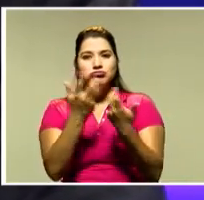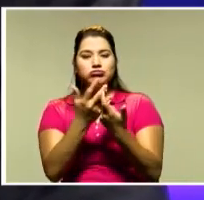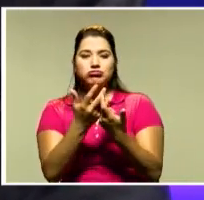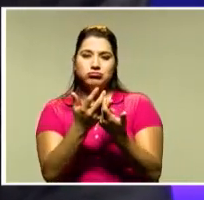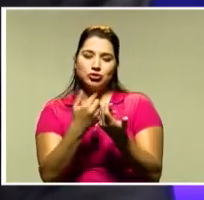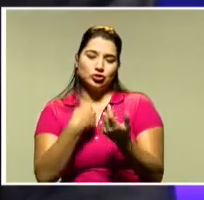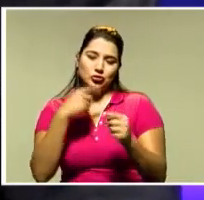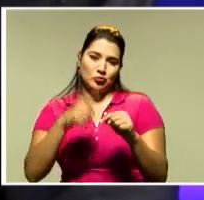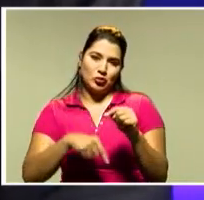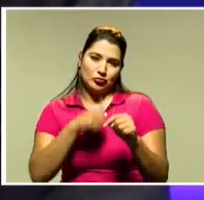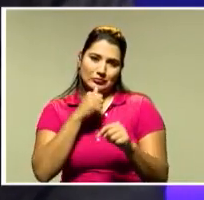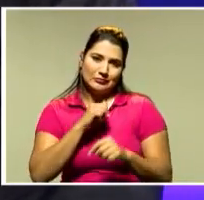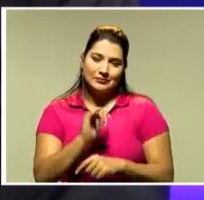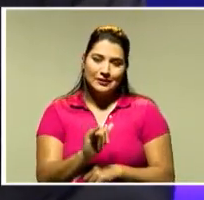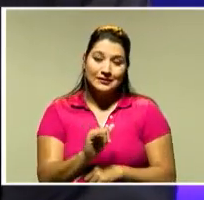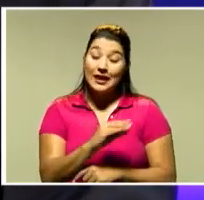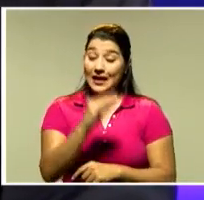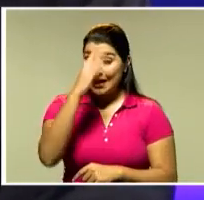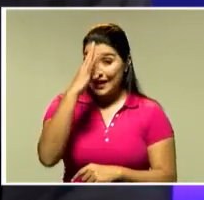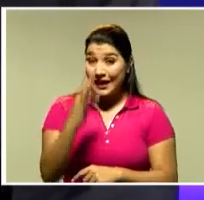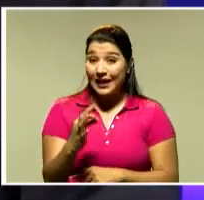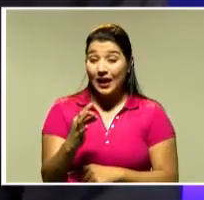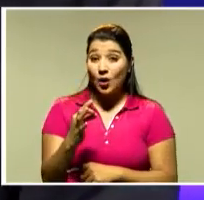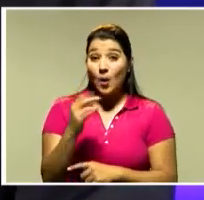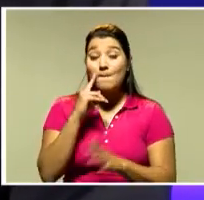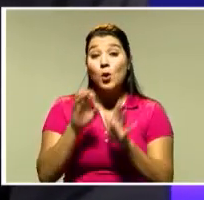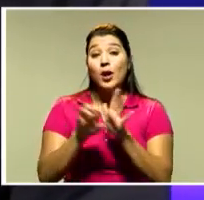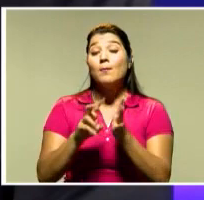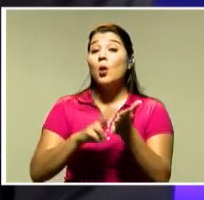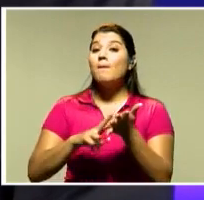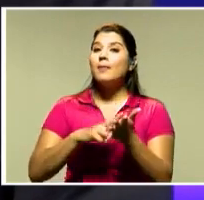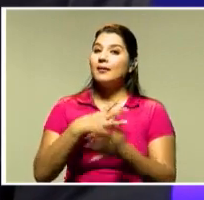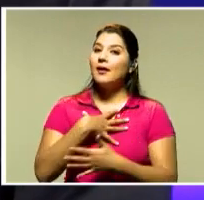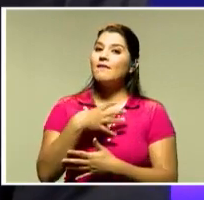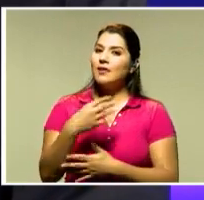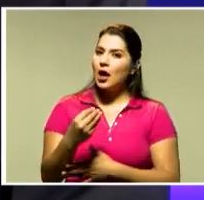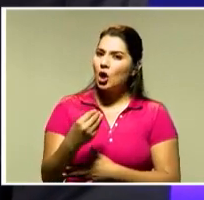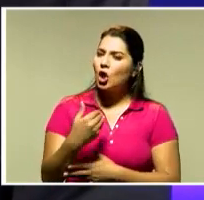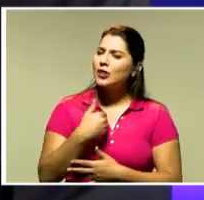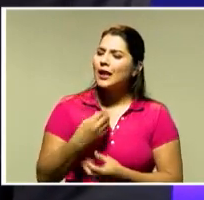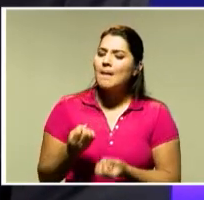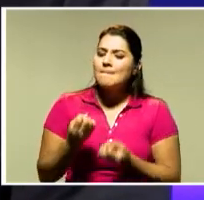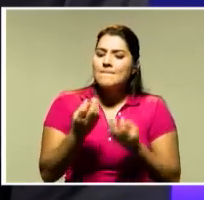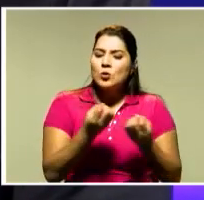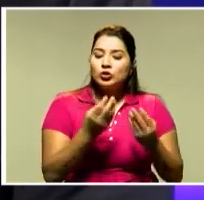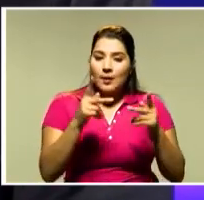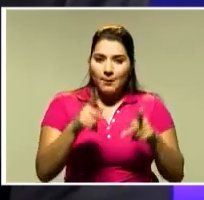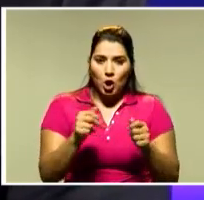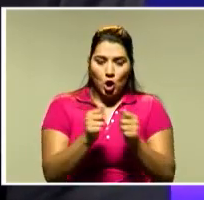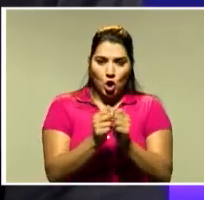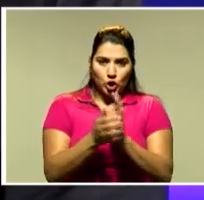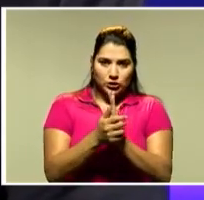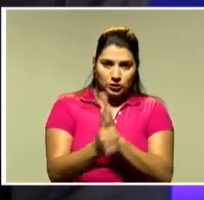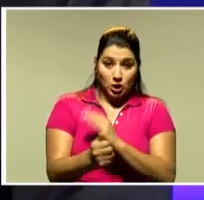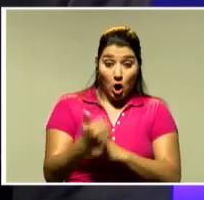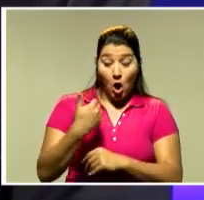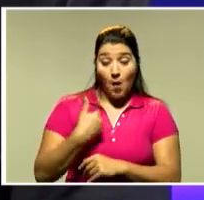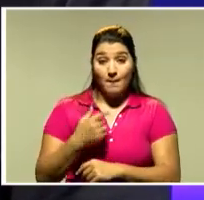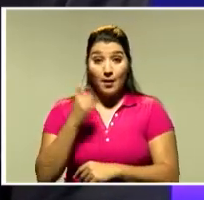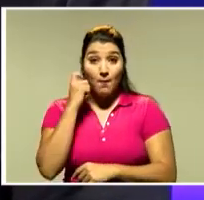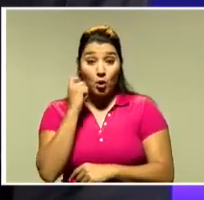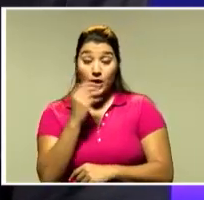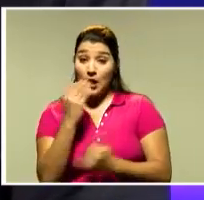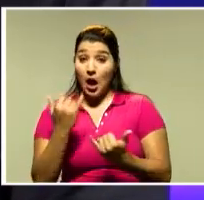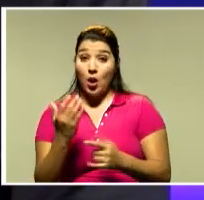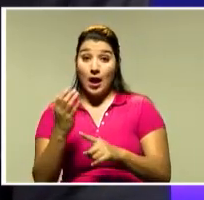soportable y que creo yo que por lo menos en el caso de Liberación Nacional, que tiene tanta gente talentosa, mujeres, hombres y ahora cada vez